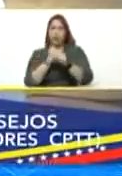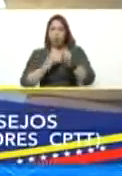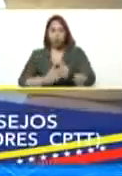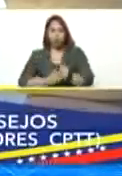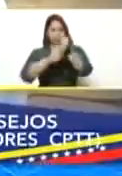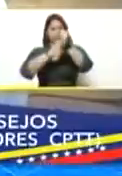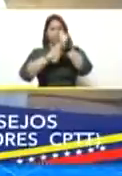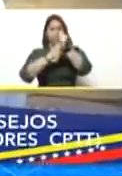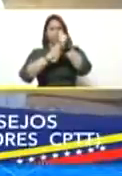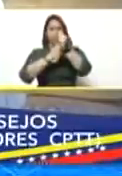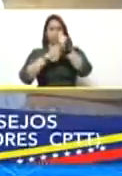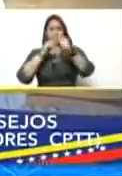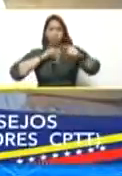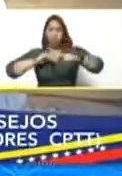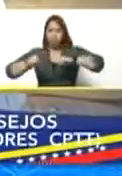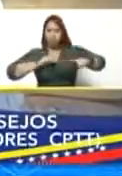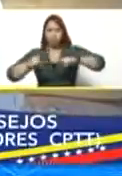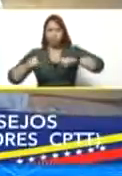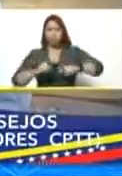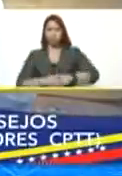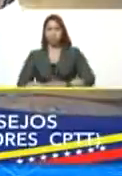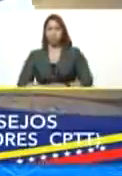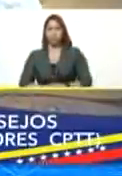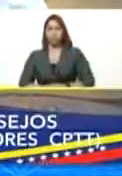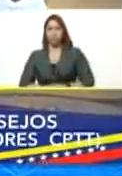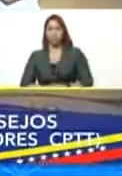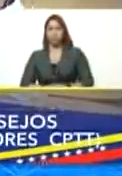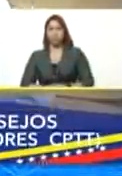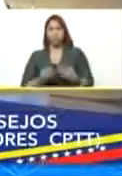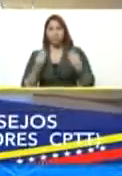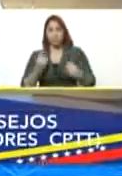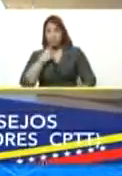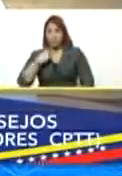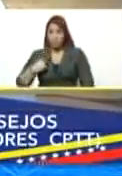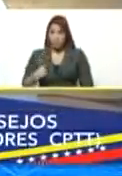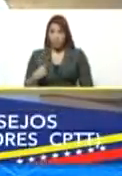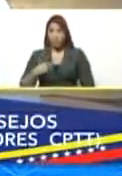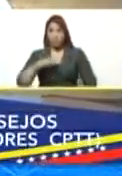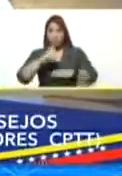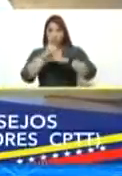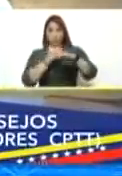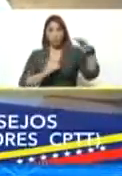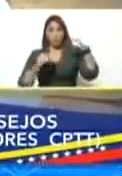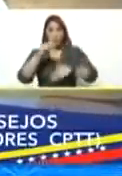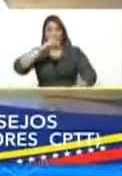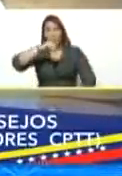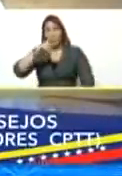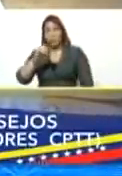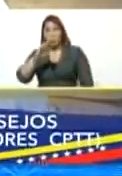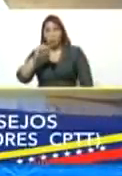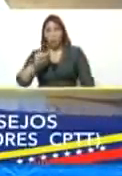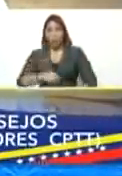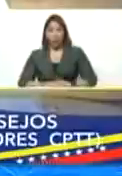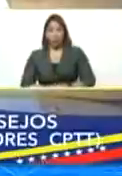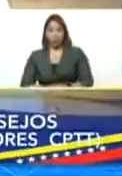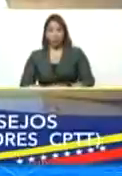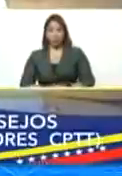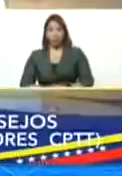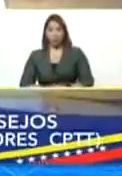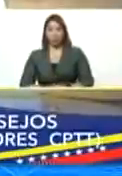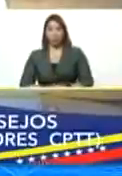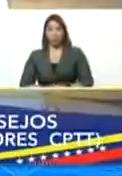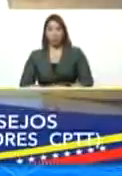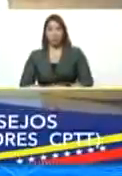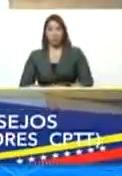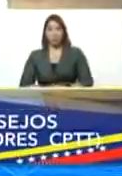liderazgo, de gerencia, como me está diciendo el coronel Mora. Ah, Osvaldo Vera, Will